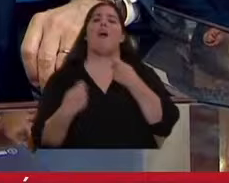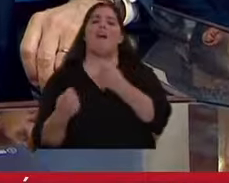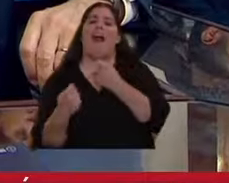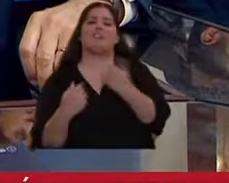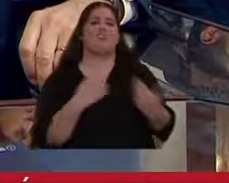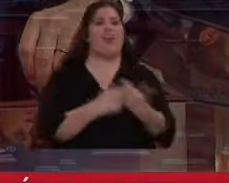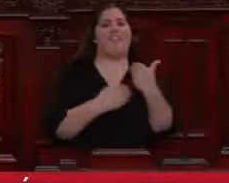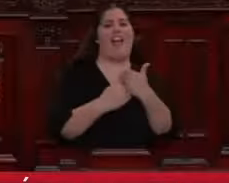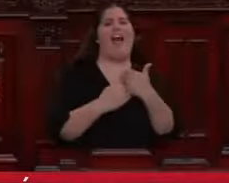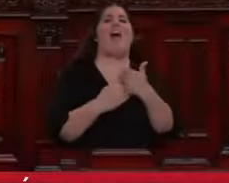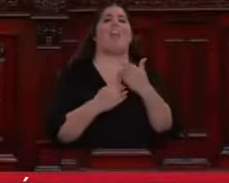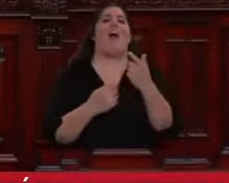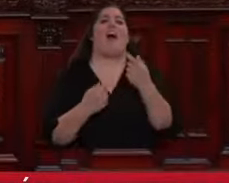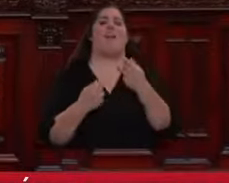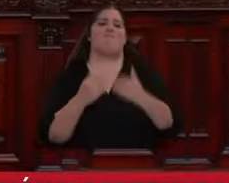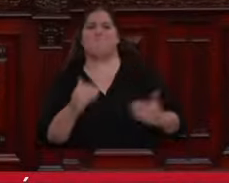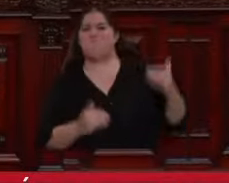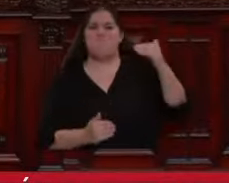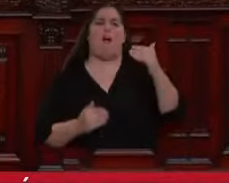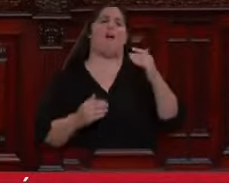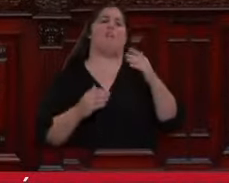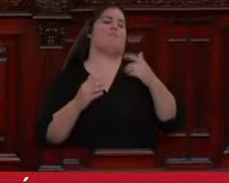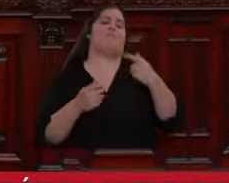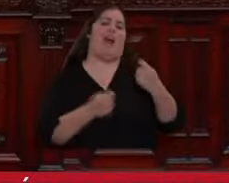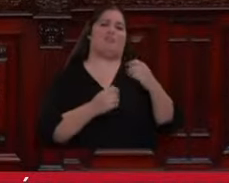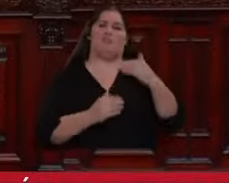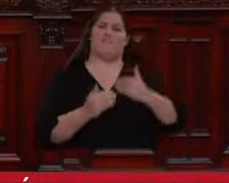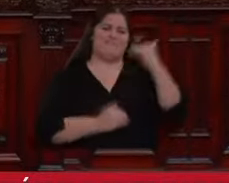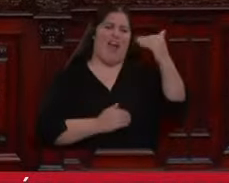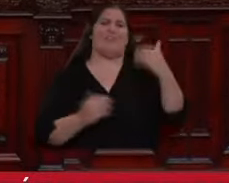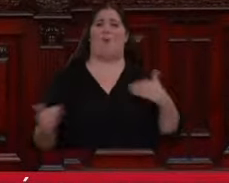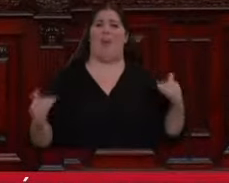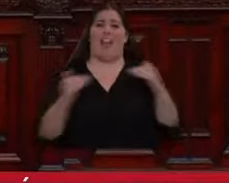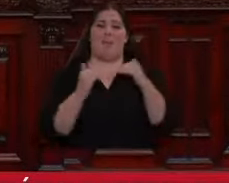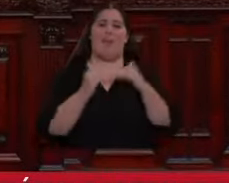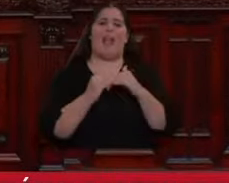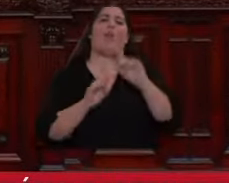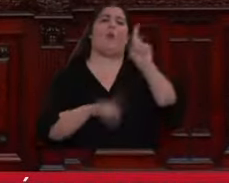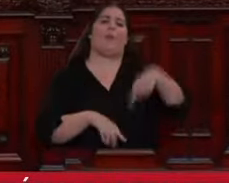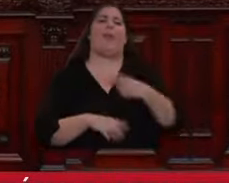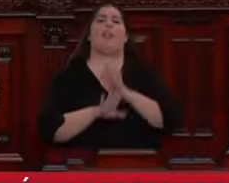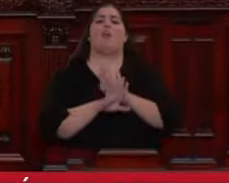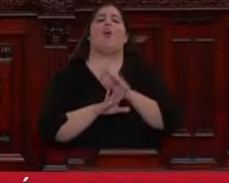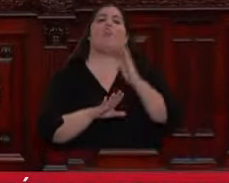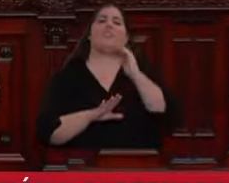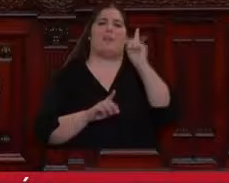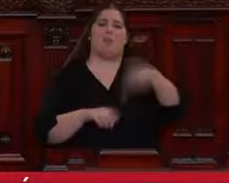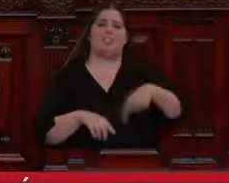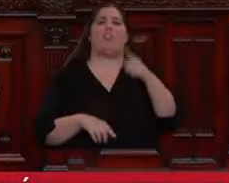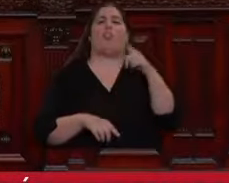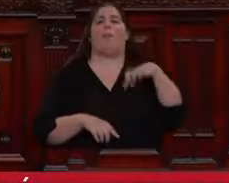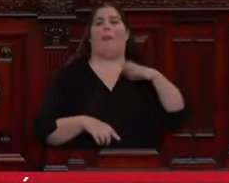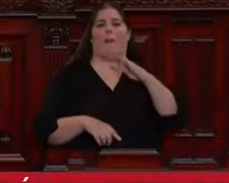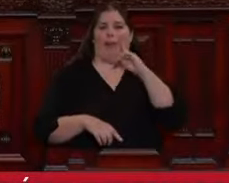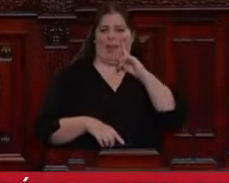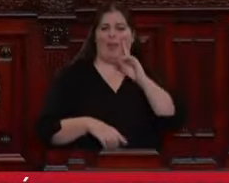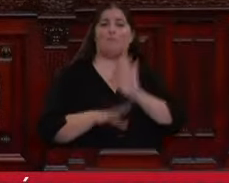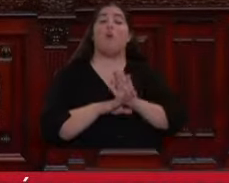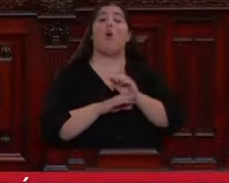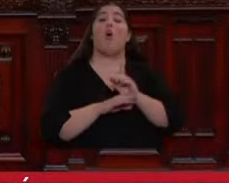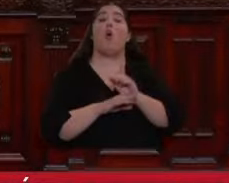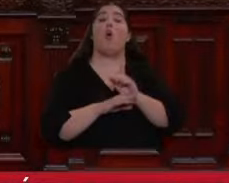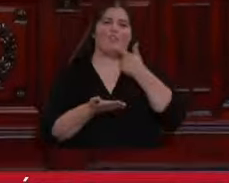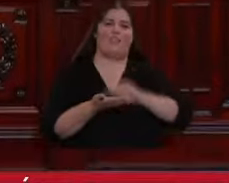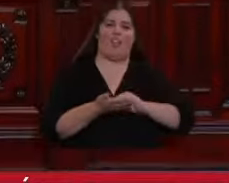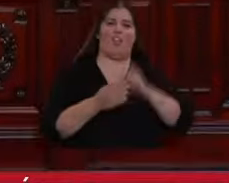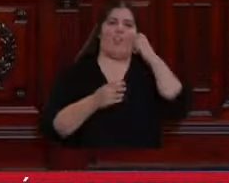de más de una masa salarial, más lo de ganancias, arrancamos muy mal. Y en casi 3 meses estamos ordenando las finanzas